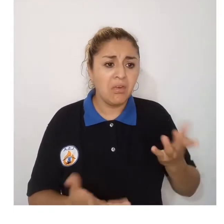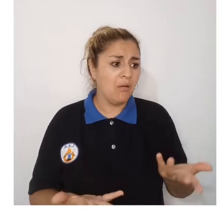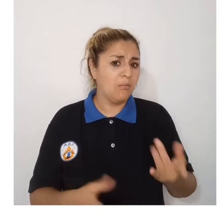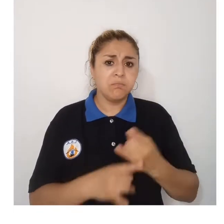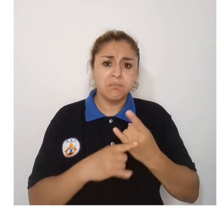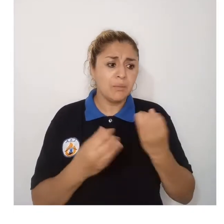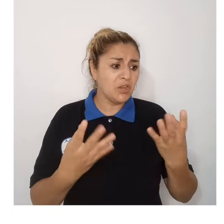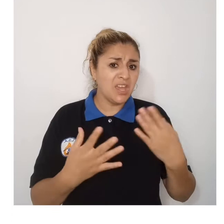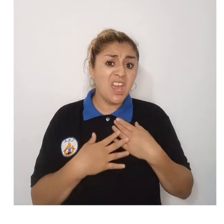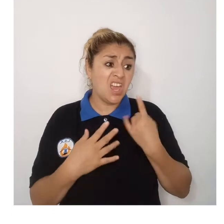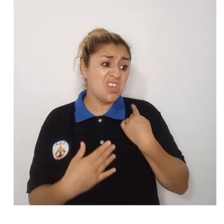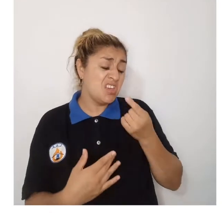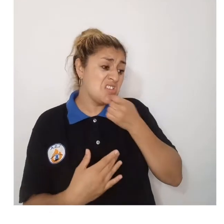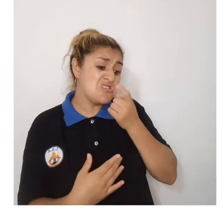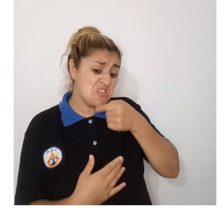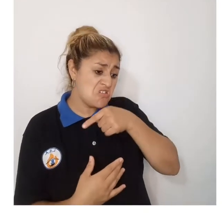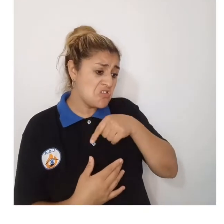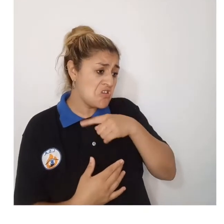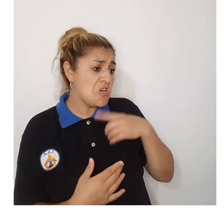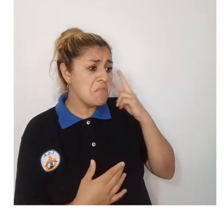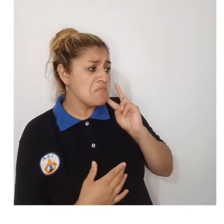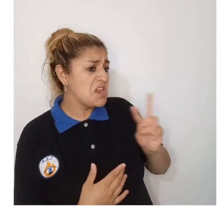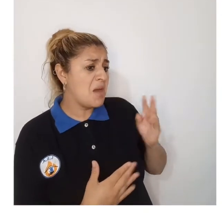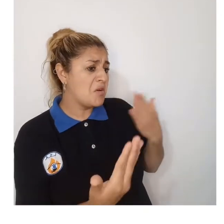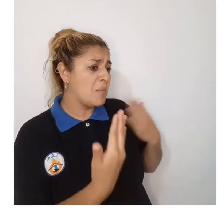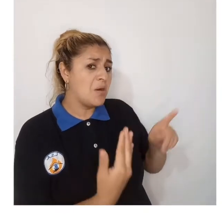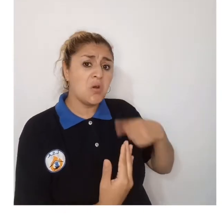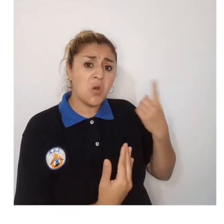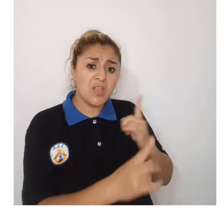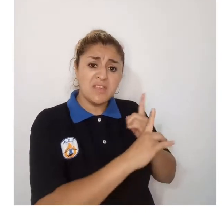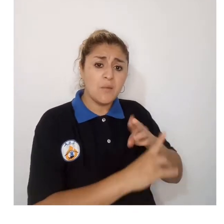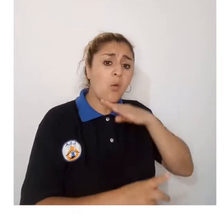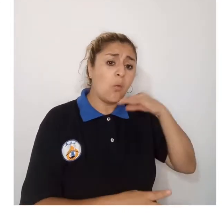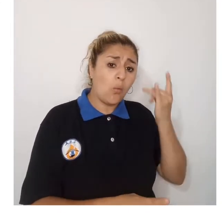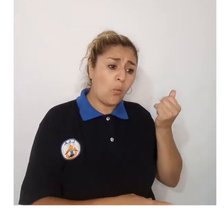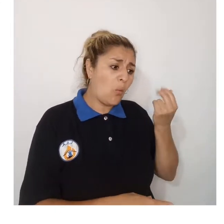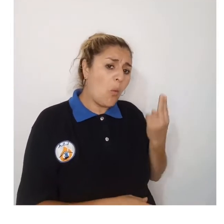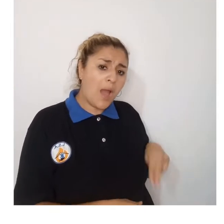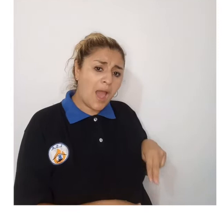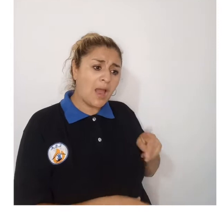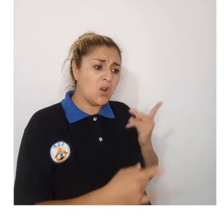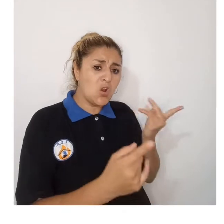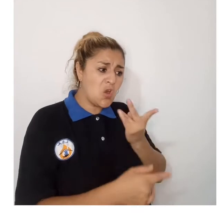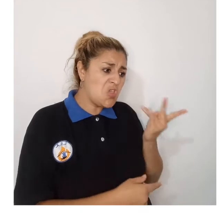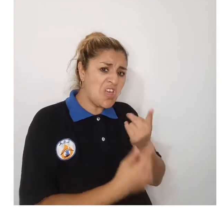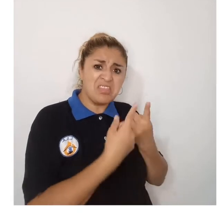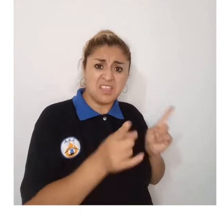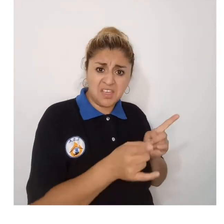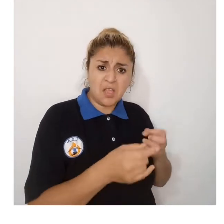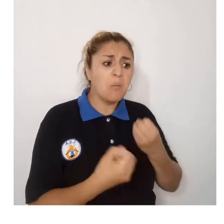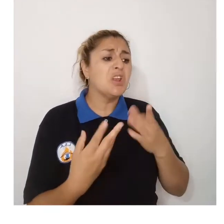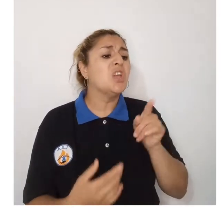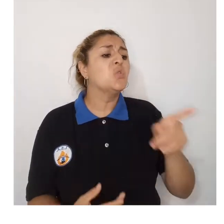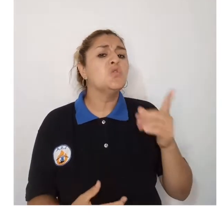jesús les dijo no pueden acaso hacer que lo que están de